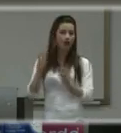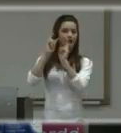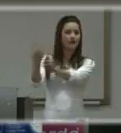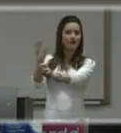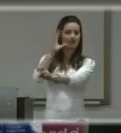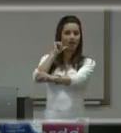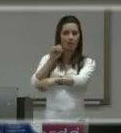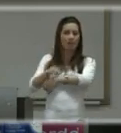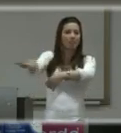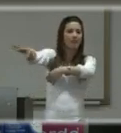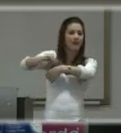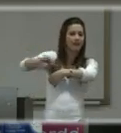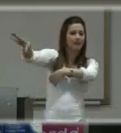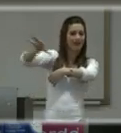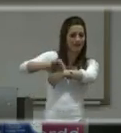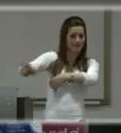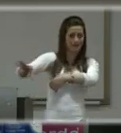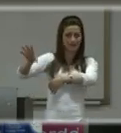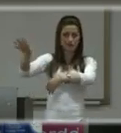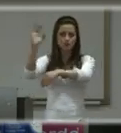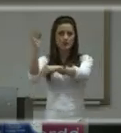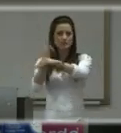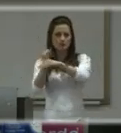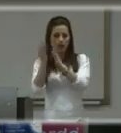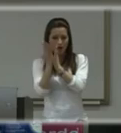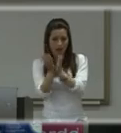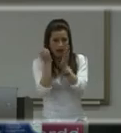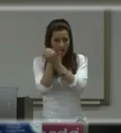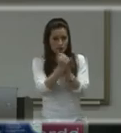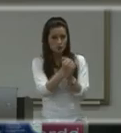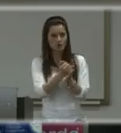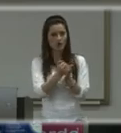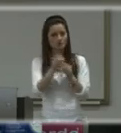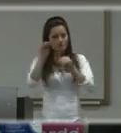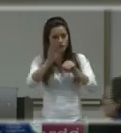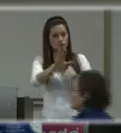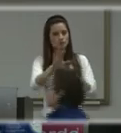sexual y reproductiva que,